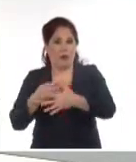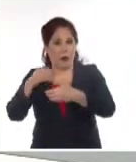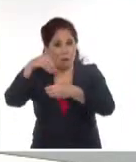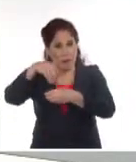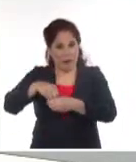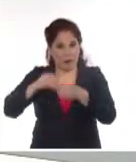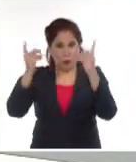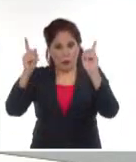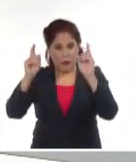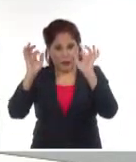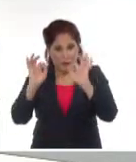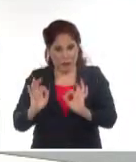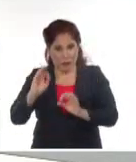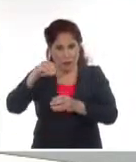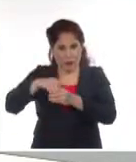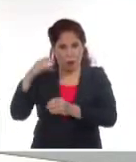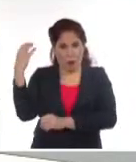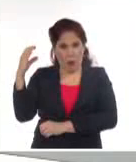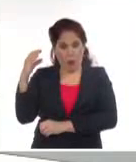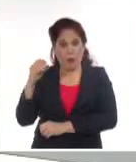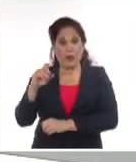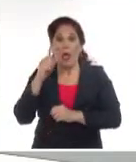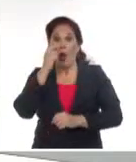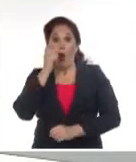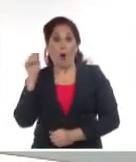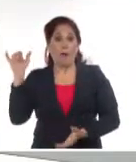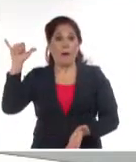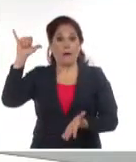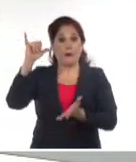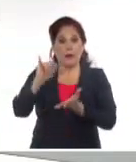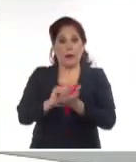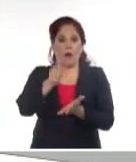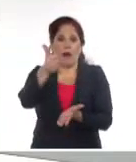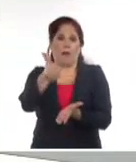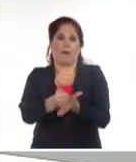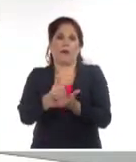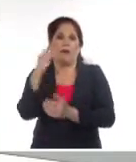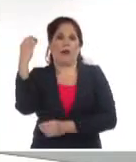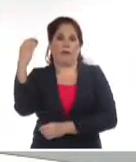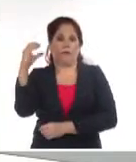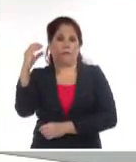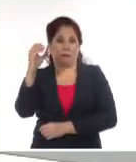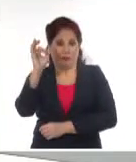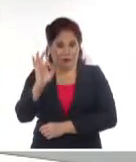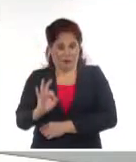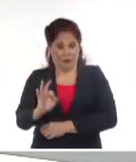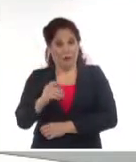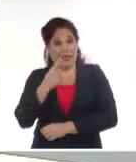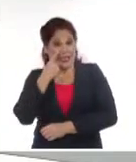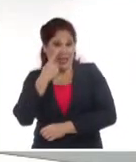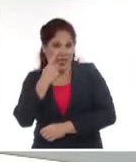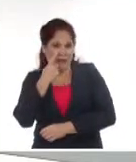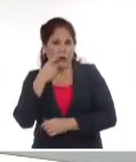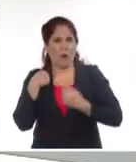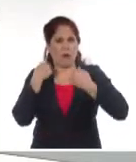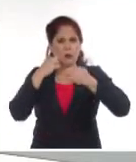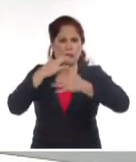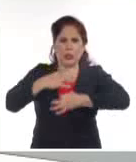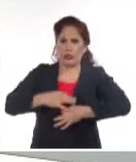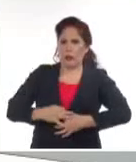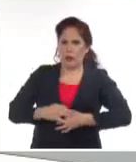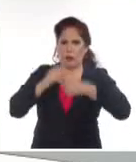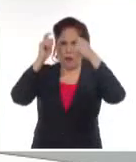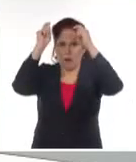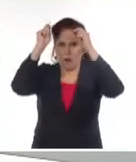Colombia sea este hombre que hace 2 días aterrizó en Bogotá, Salvatore Mancuso, al que se le vio con chalecos antibala, casco,